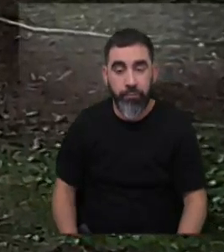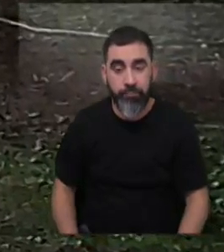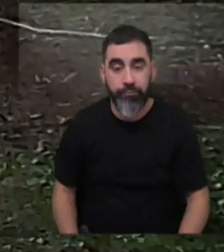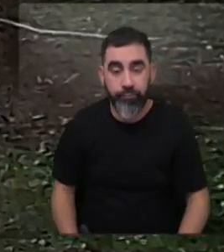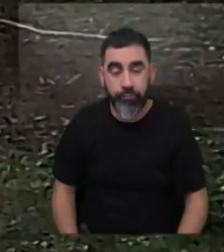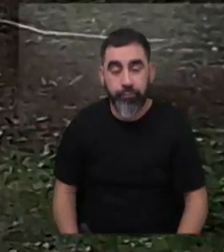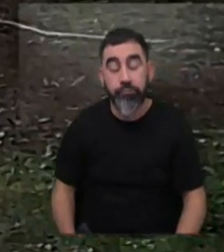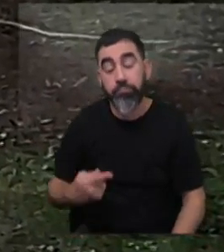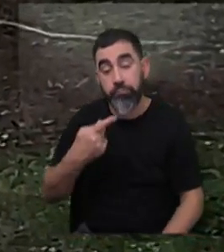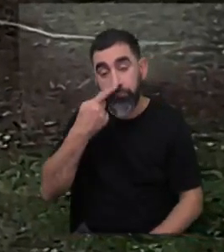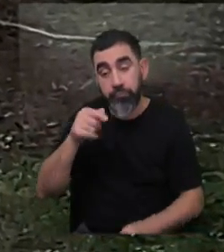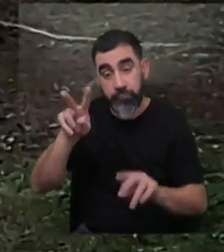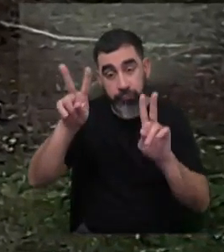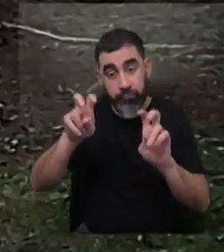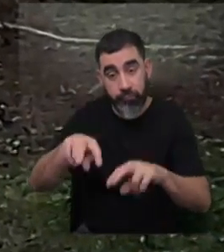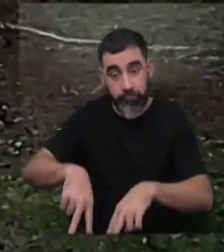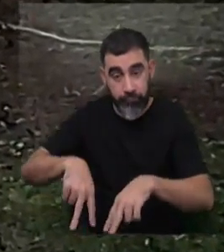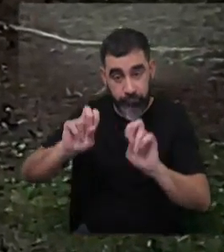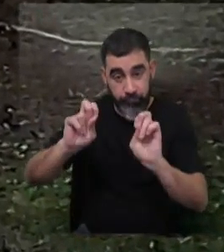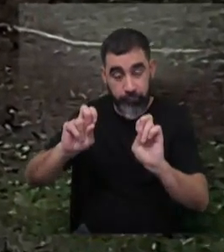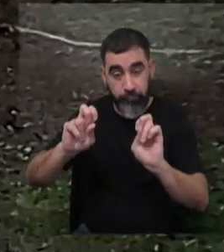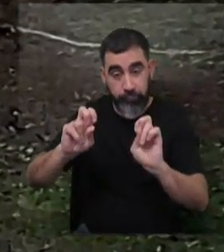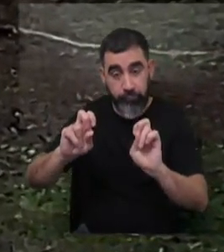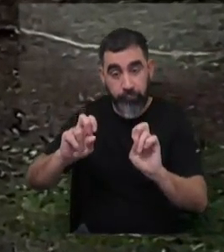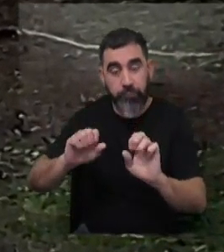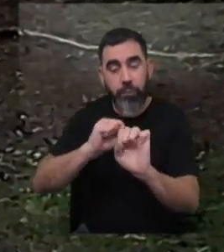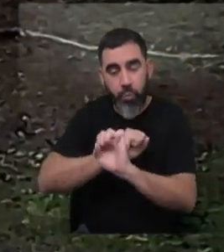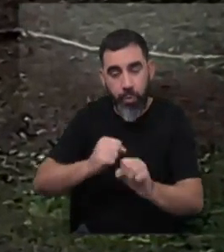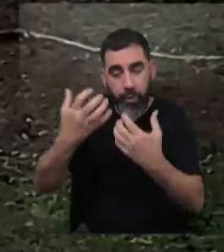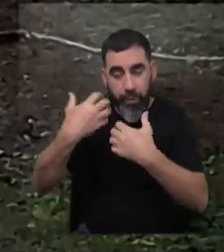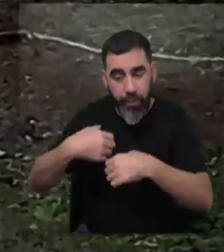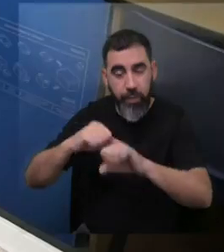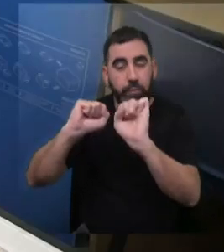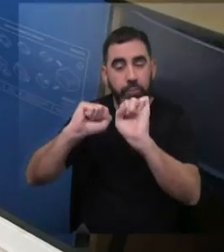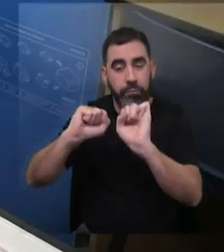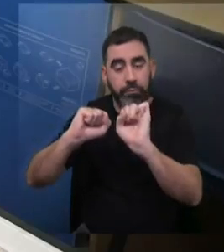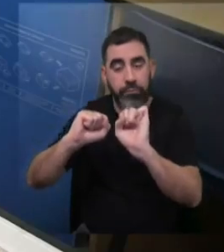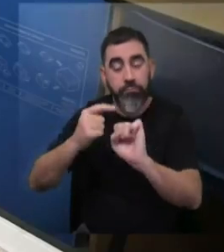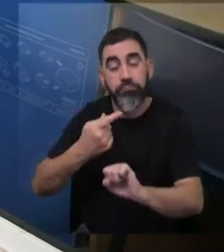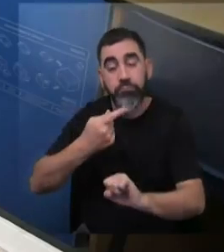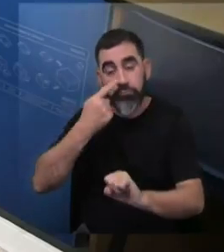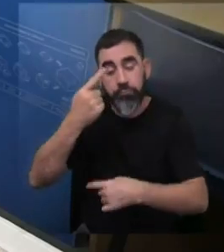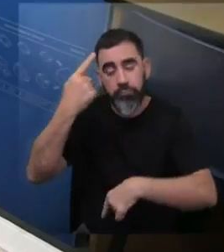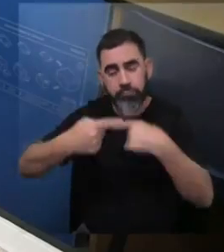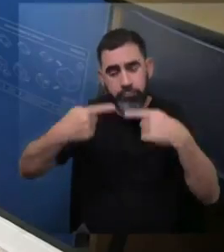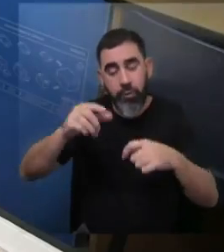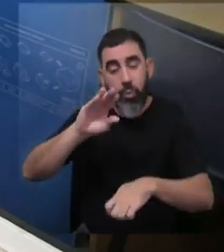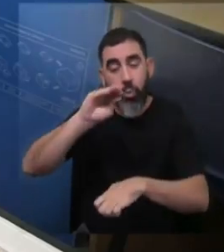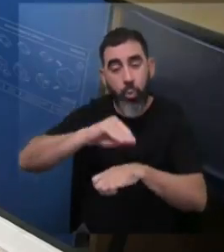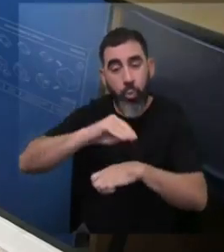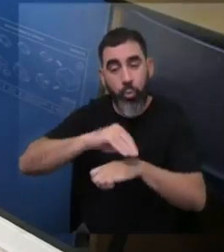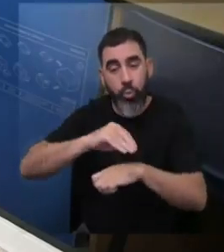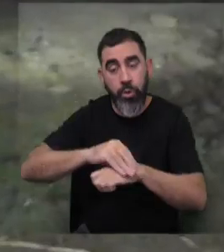Lo interesante de esta investigación es que pudimos identificar una interesante diversidad cultural, o sea,